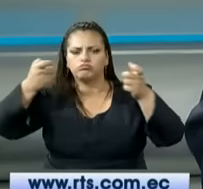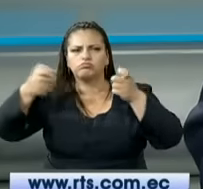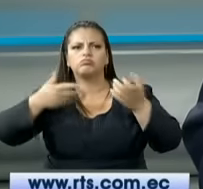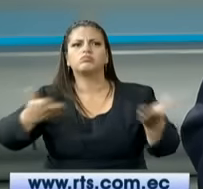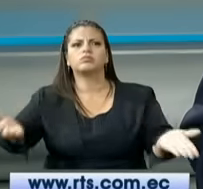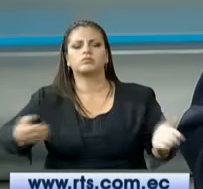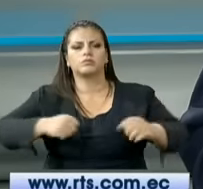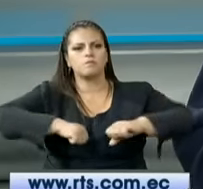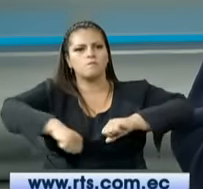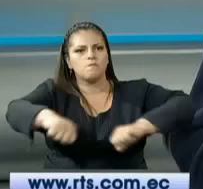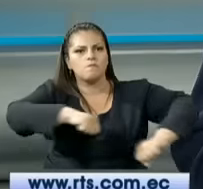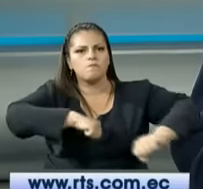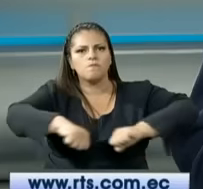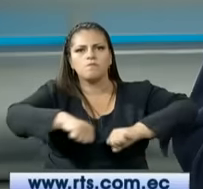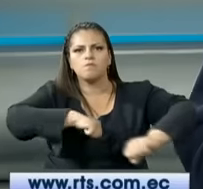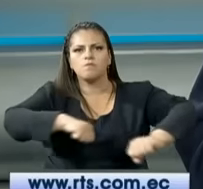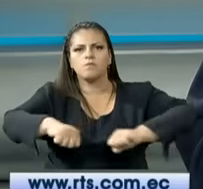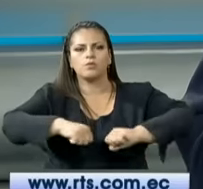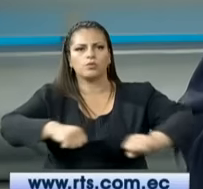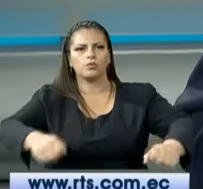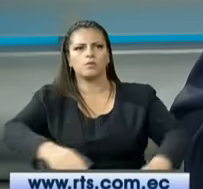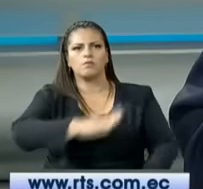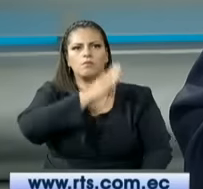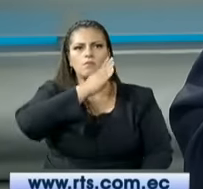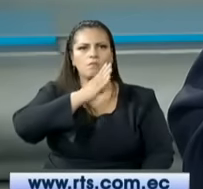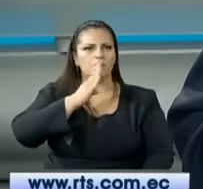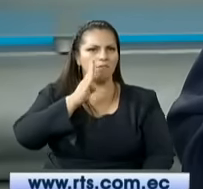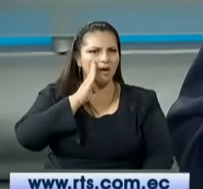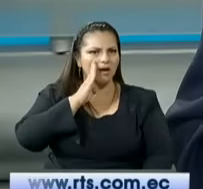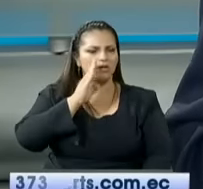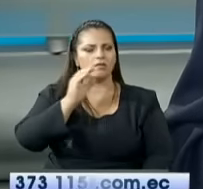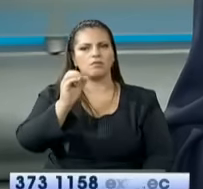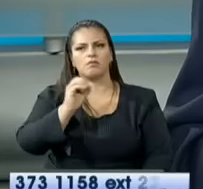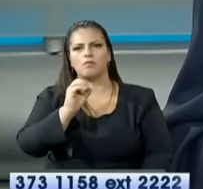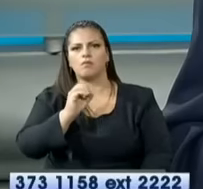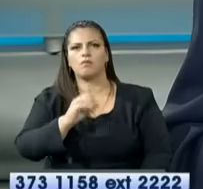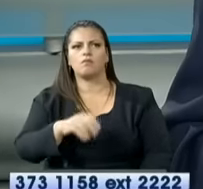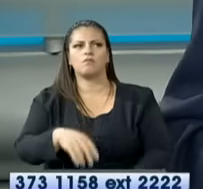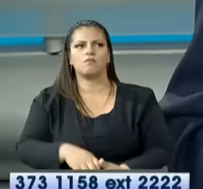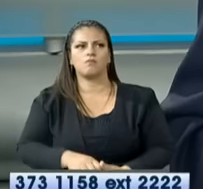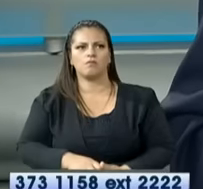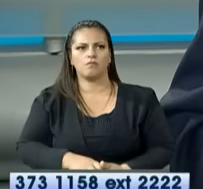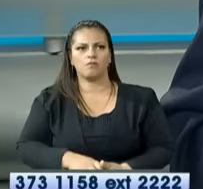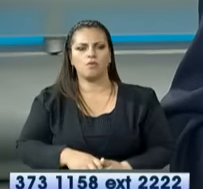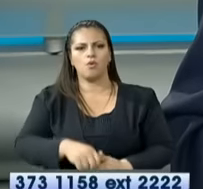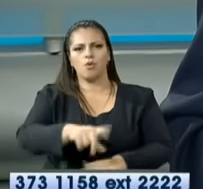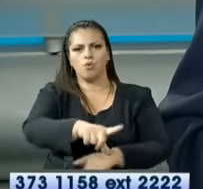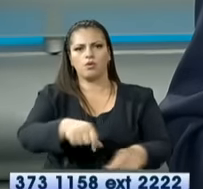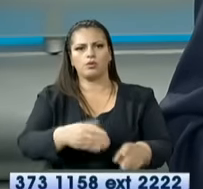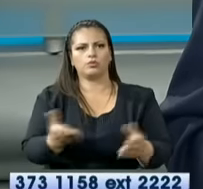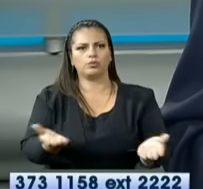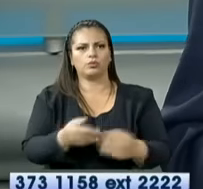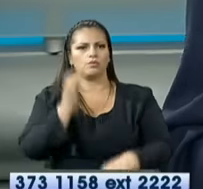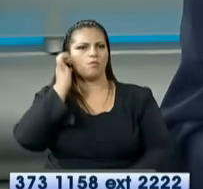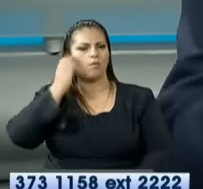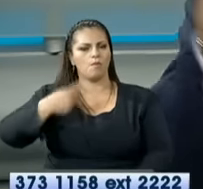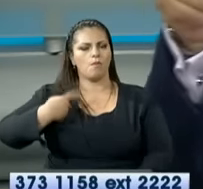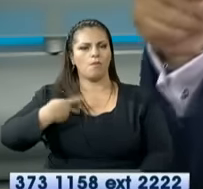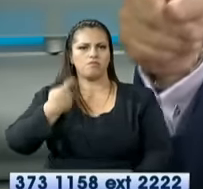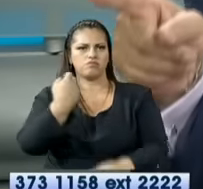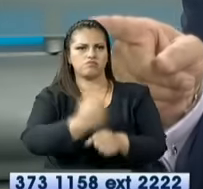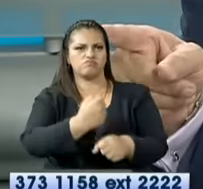en ese operativo. Se clausuró varios sitios de bebidas alcohólicas y un chongo. ¿Por qué? Porque se